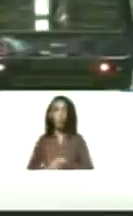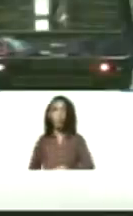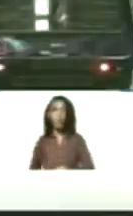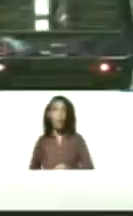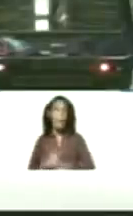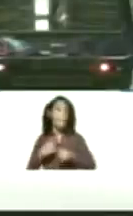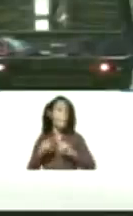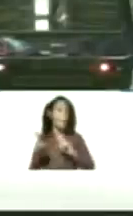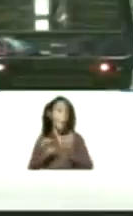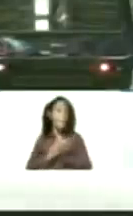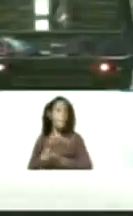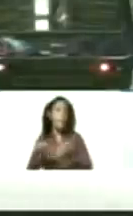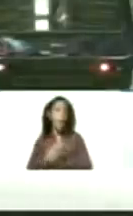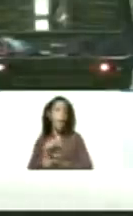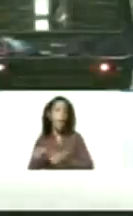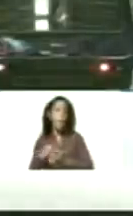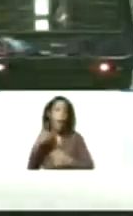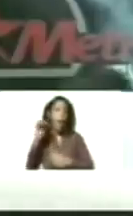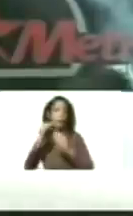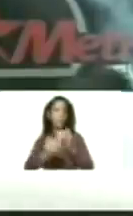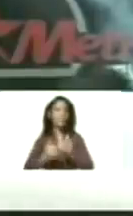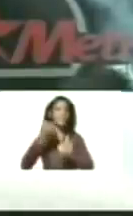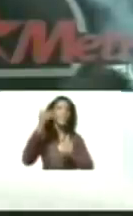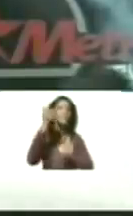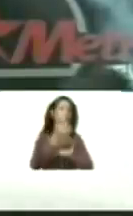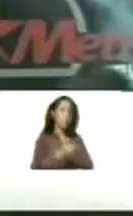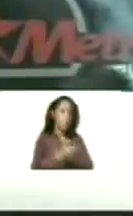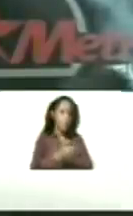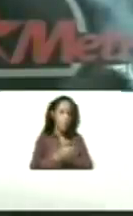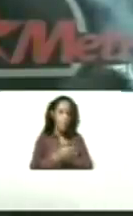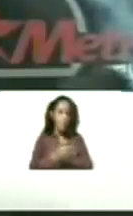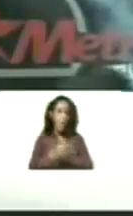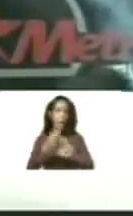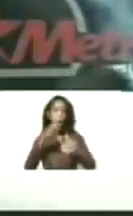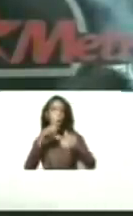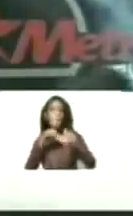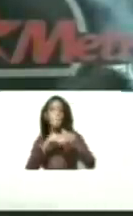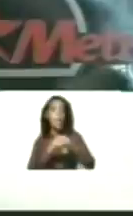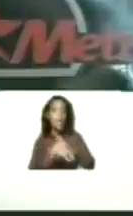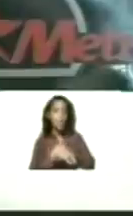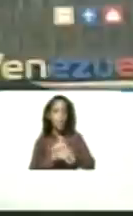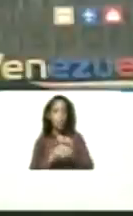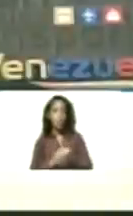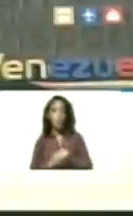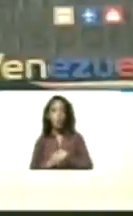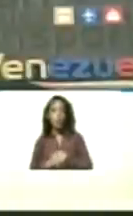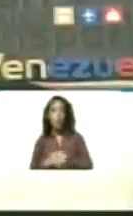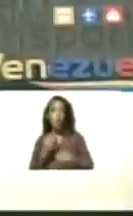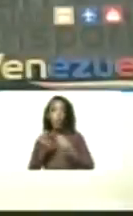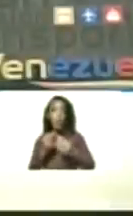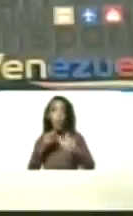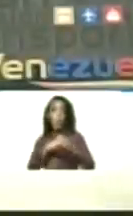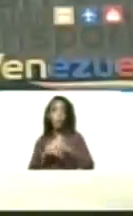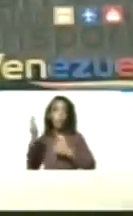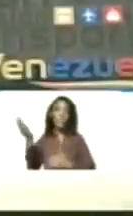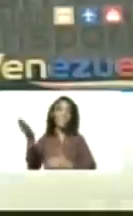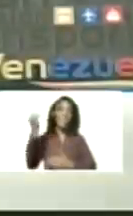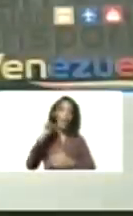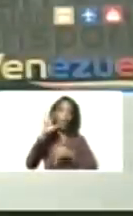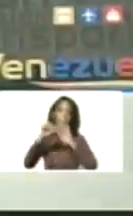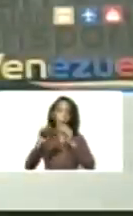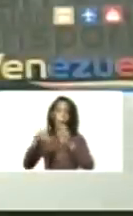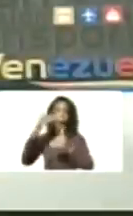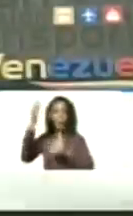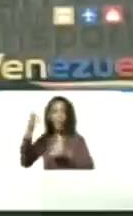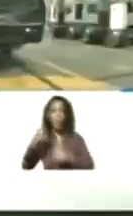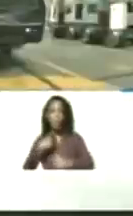el problema es después los vagones, que los vagones hay que traerlos del exterior. Yo